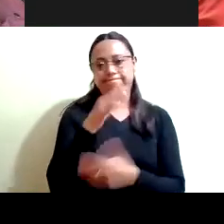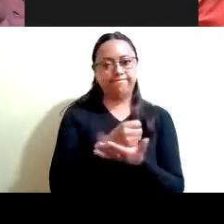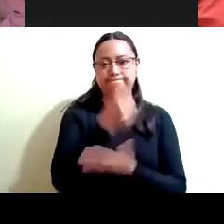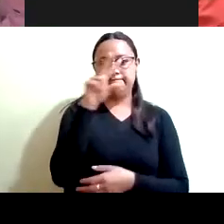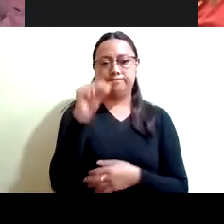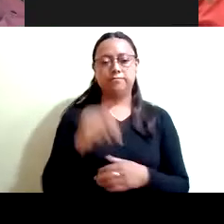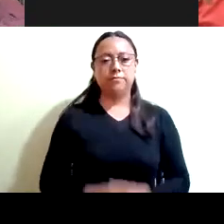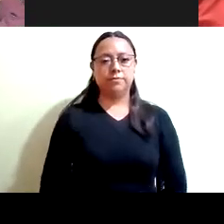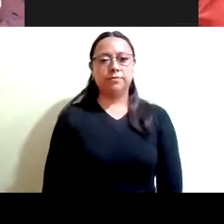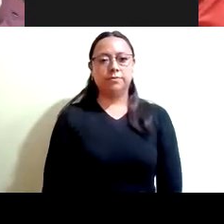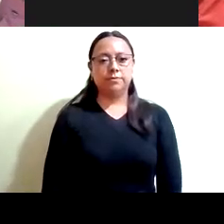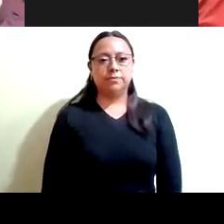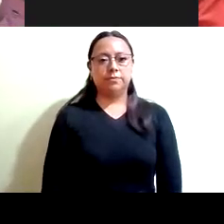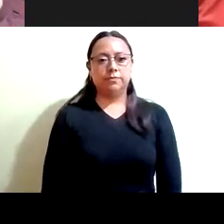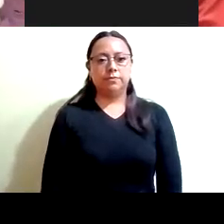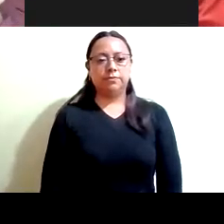Ya.